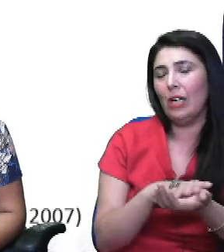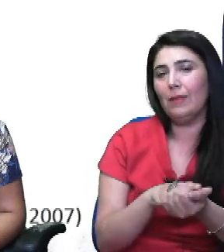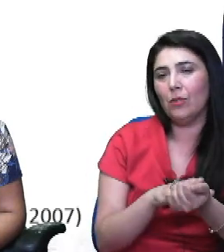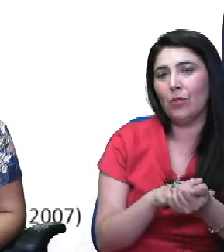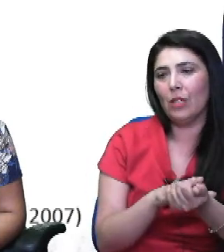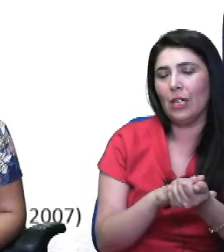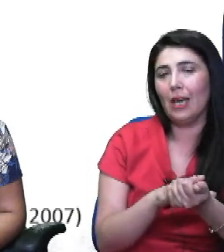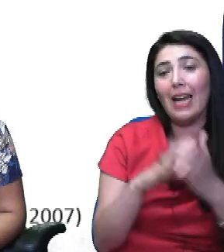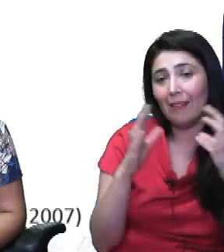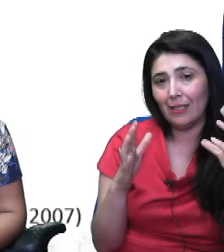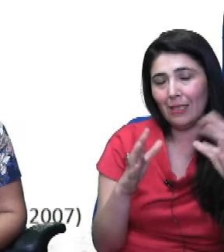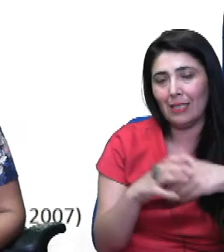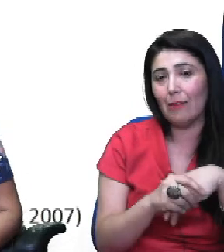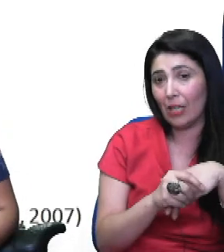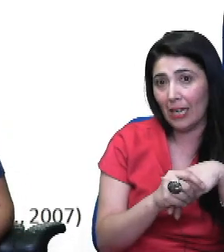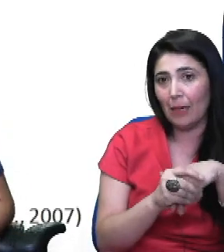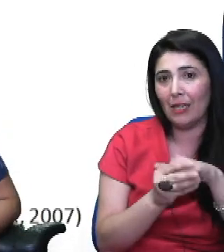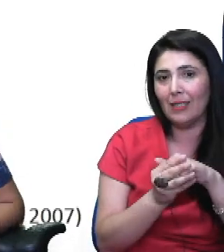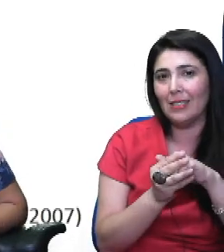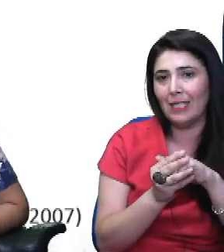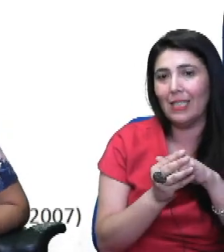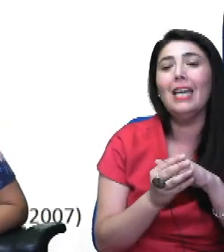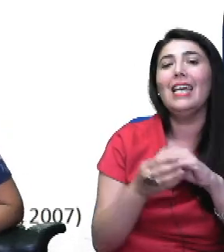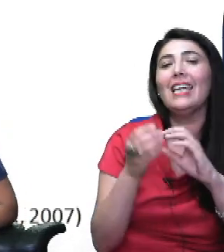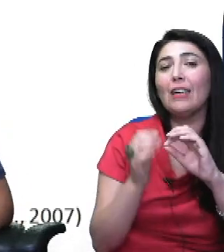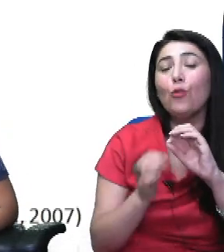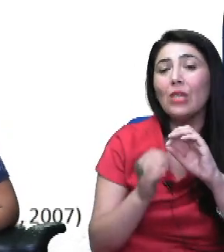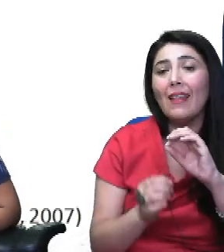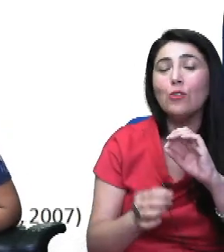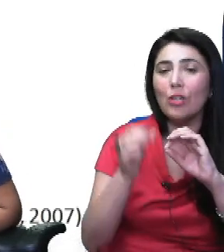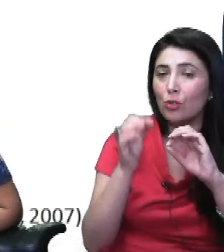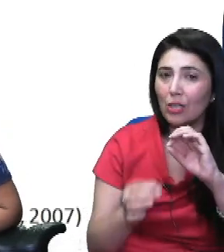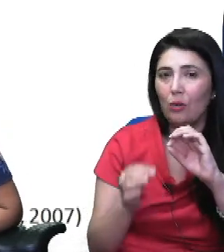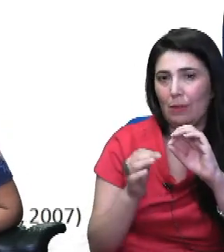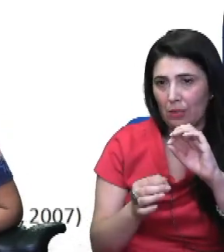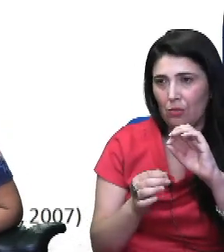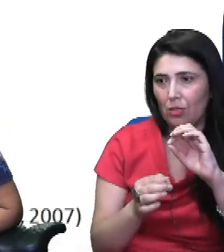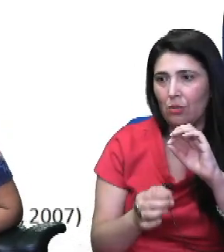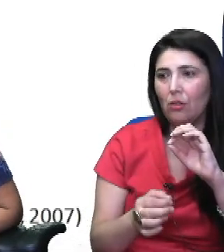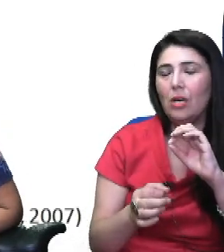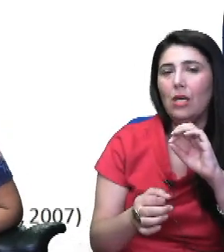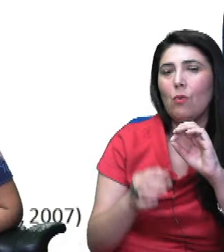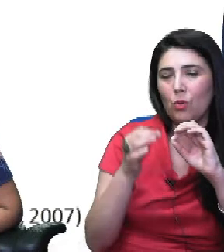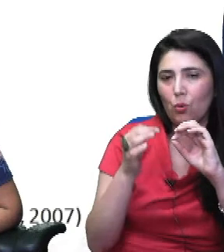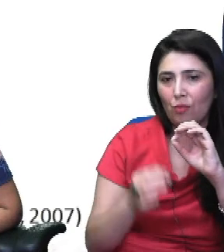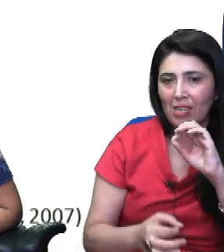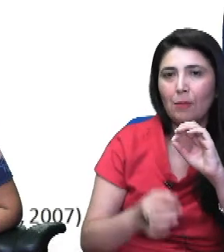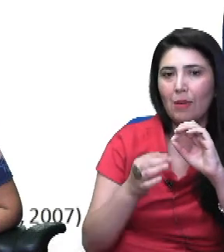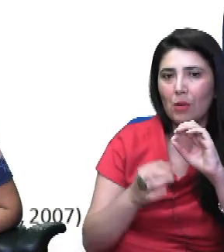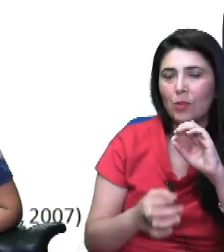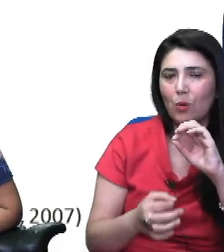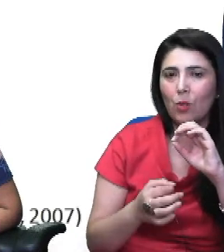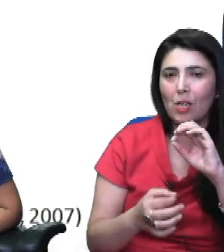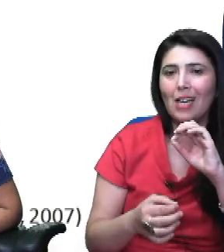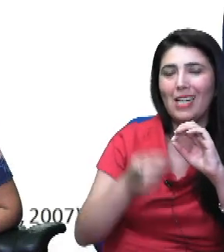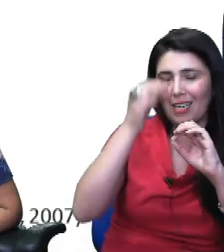de los elementos clave en el abordaje de la emergencia y desastre, está fundada sobre estos 5 elementos, ¿cierto? Cuando uno brinda primera